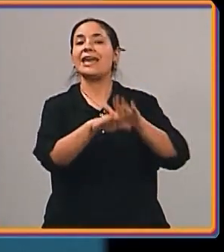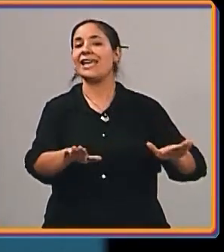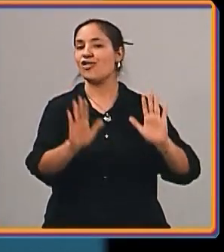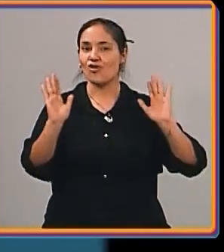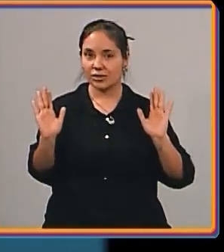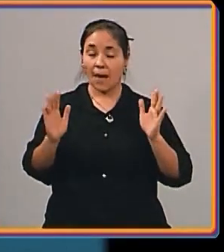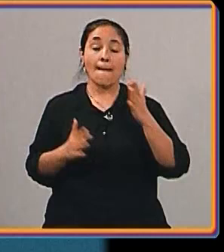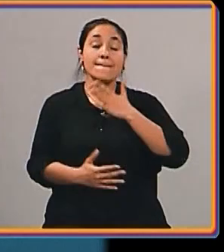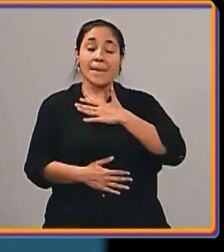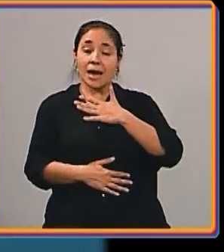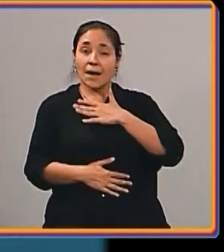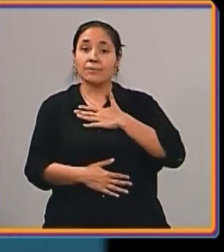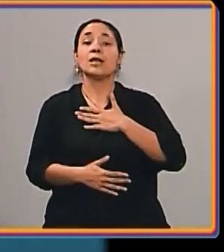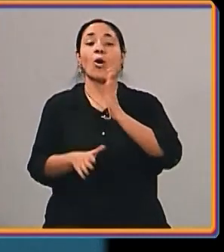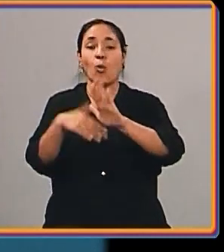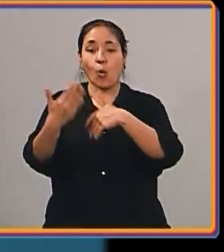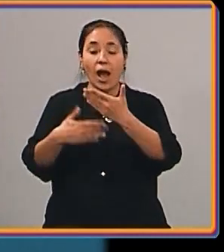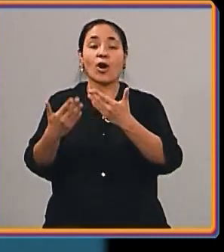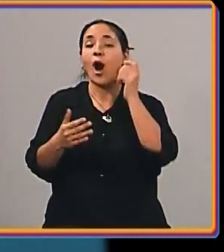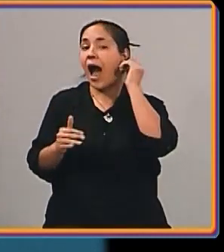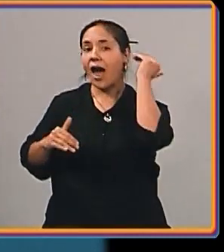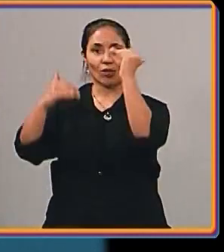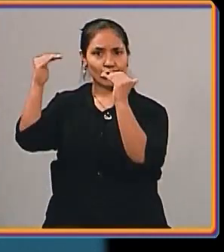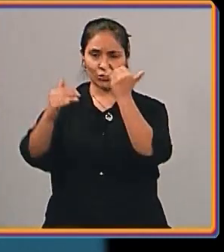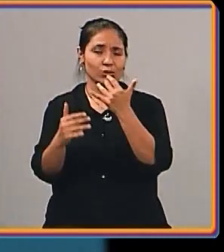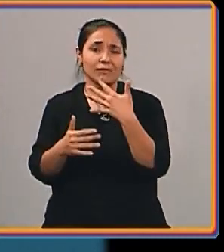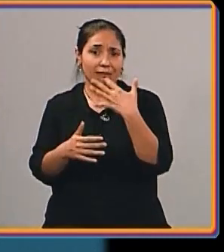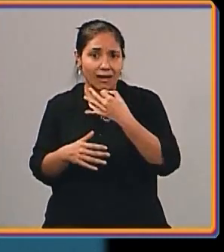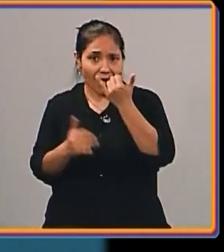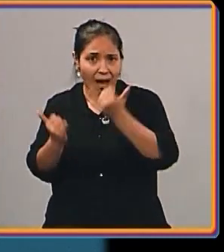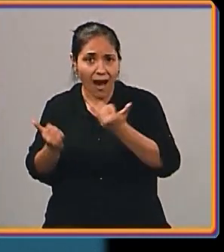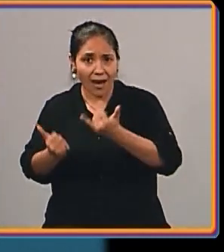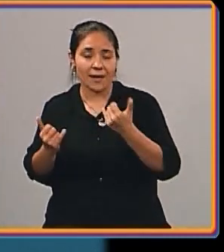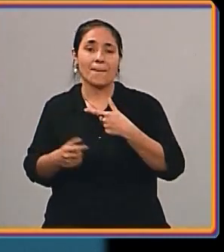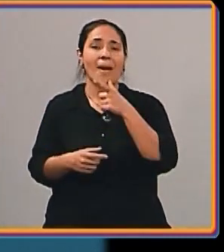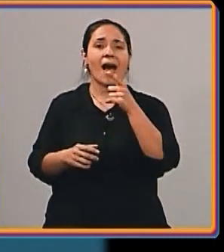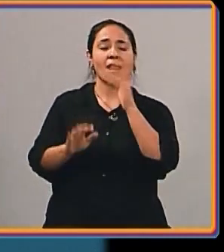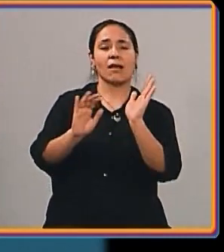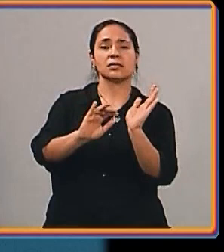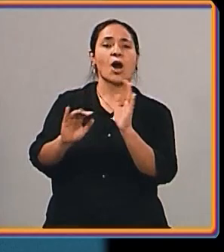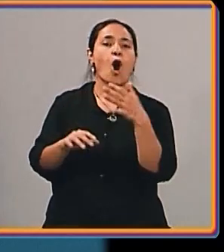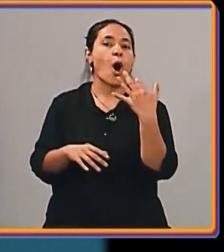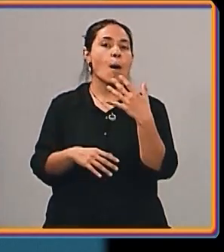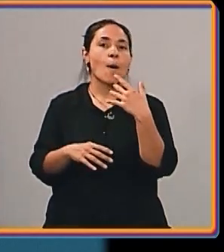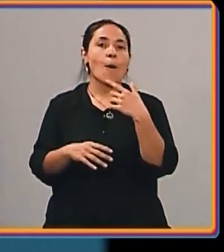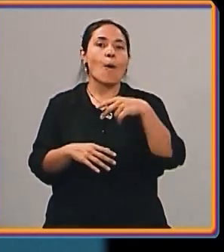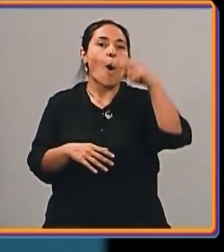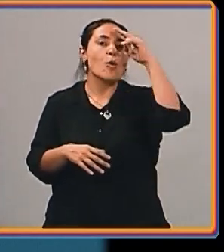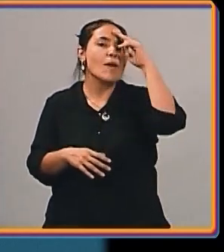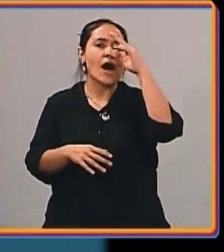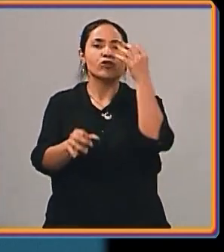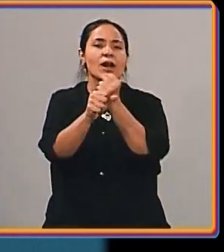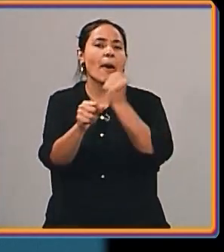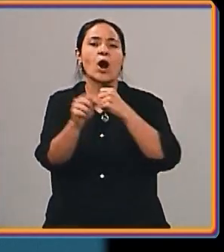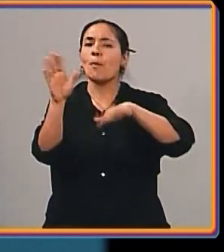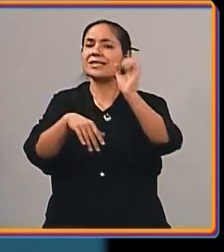¿no? Pero para mí los juegos de los adultos existen, están un poquito relegados detrás de las